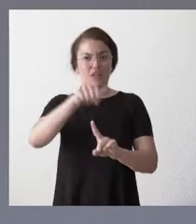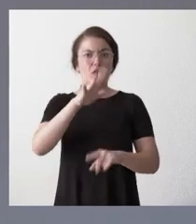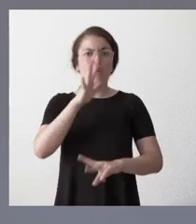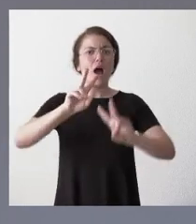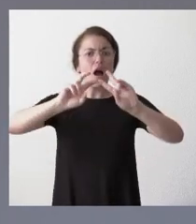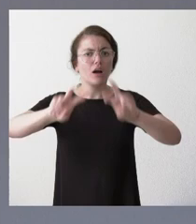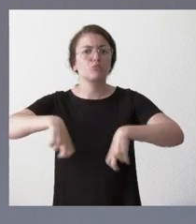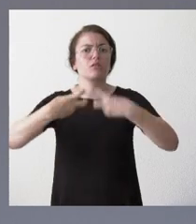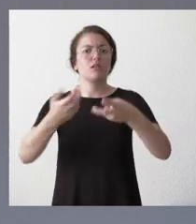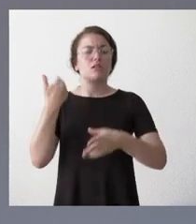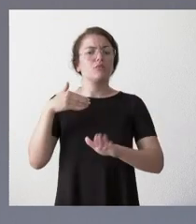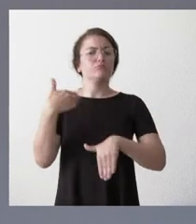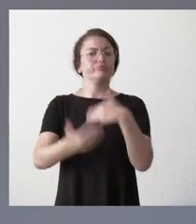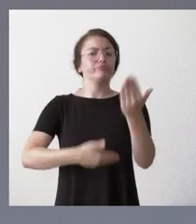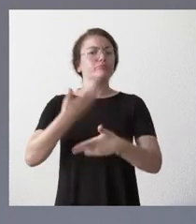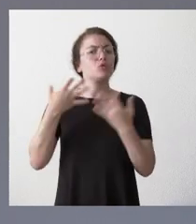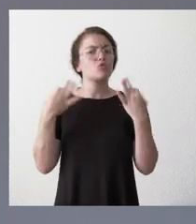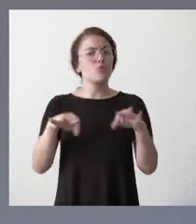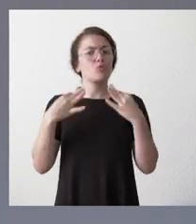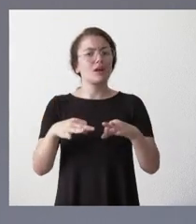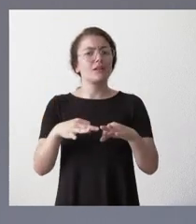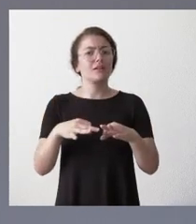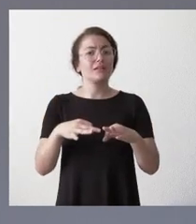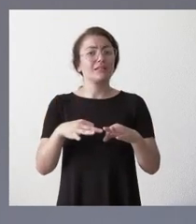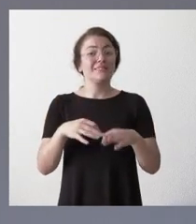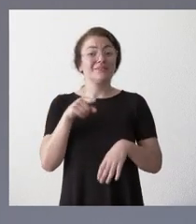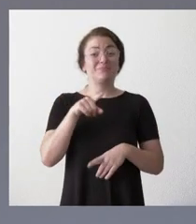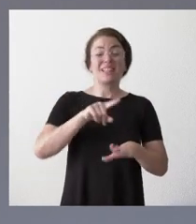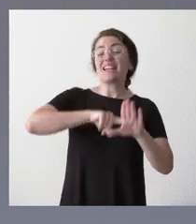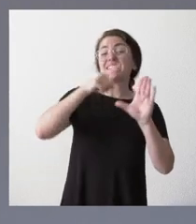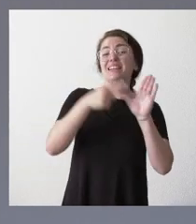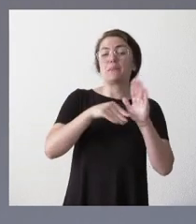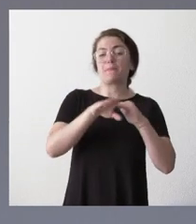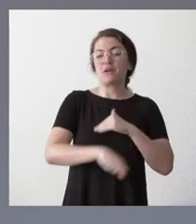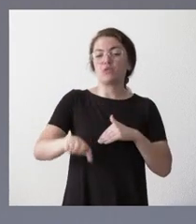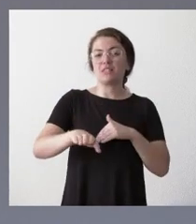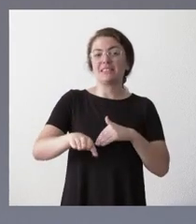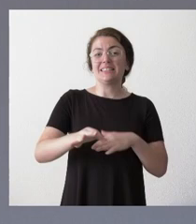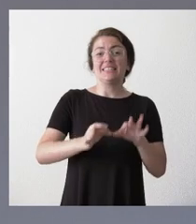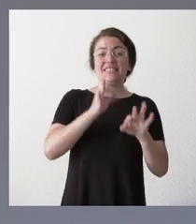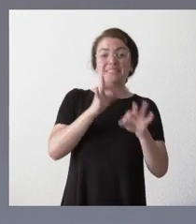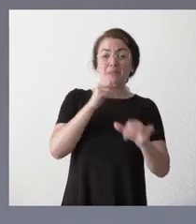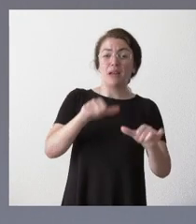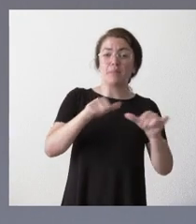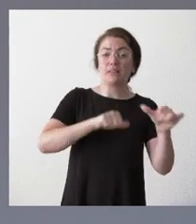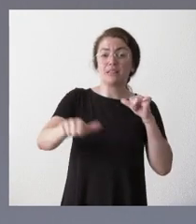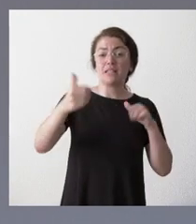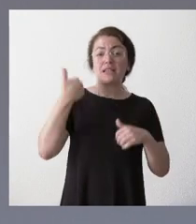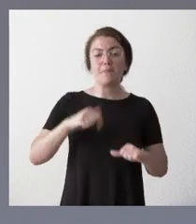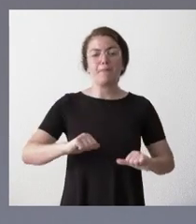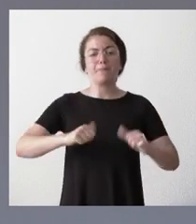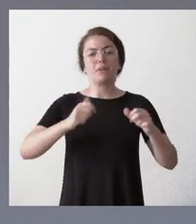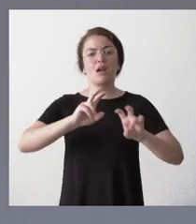tramitación ordinaria, y en el caso de la de menores, a partir de septiembre, se empezará a actualizar también